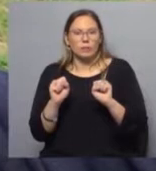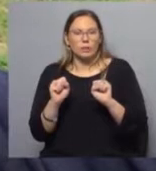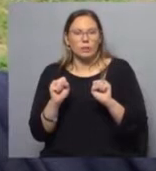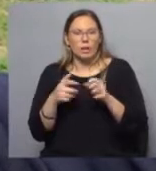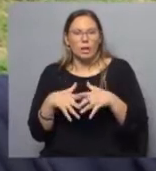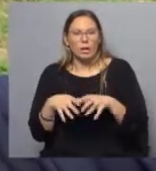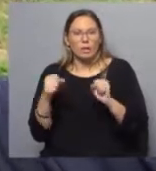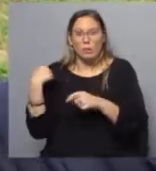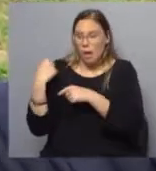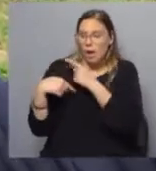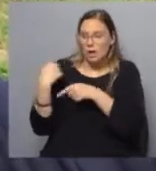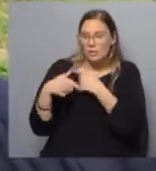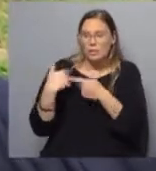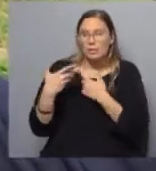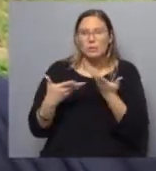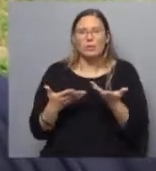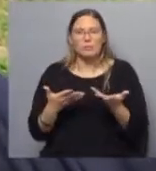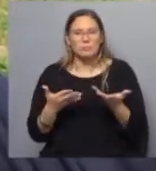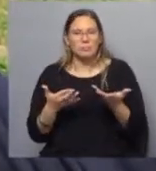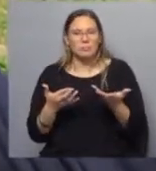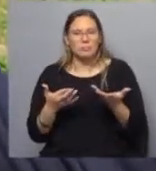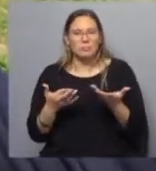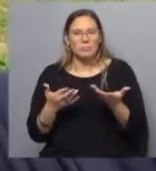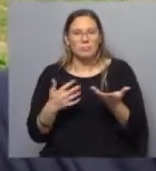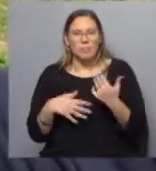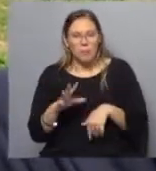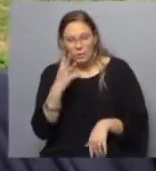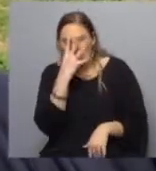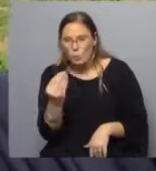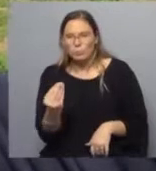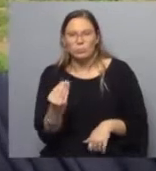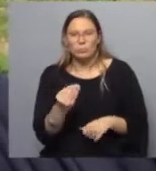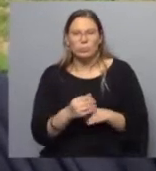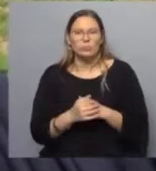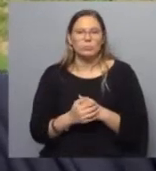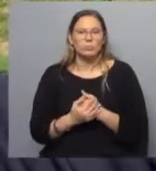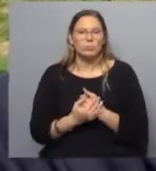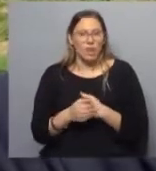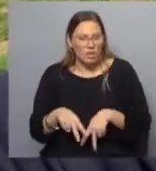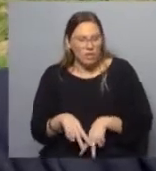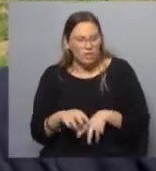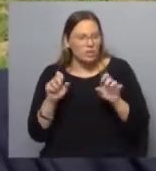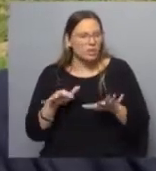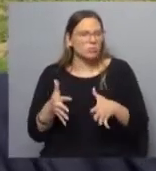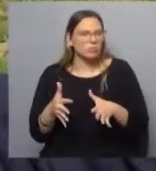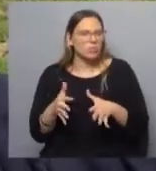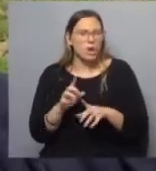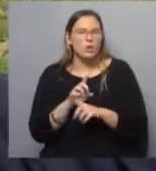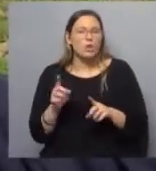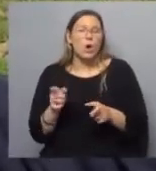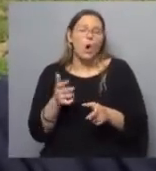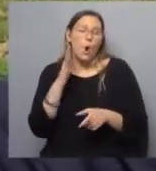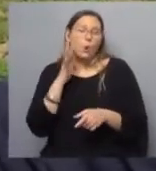eso de los ancestros, como que me tiró más, ¿no? Investigar sobre eso. No he tenido